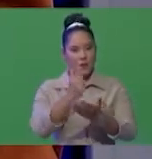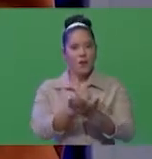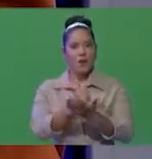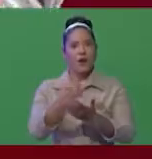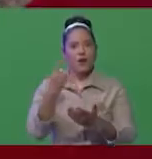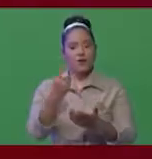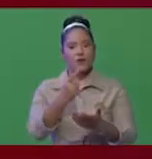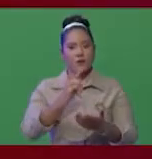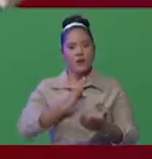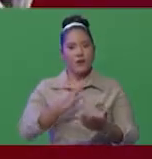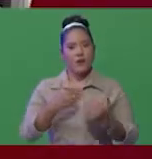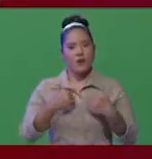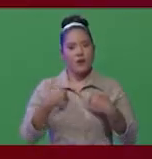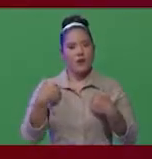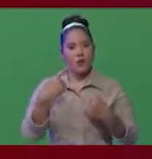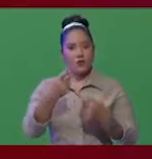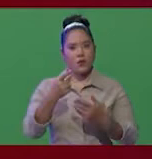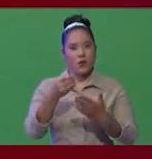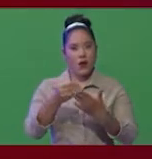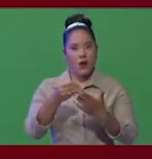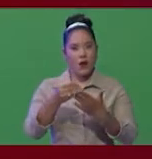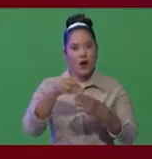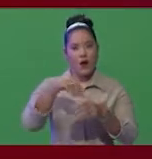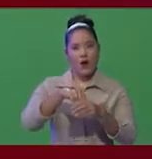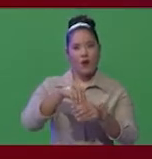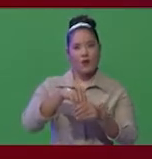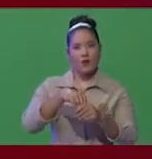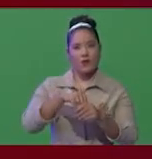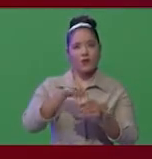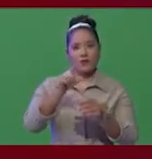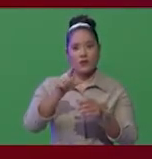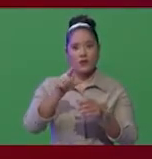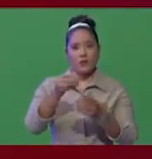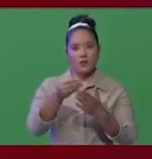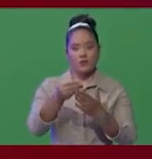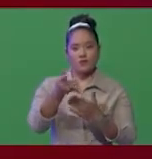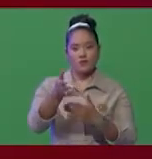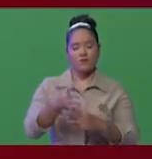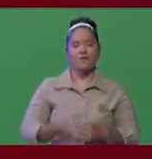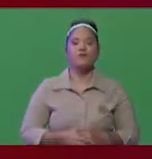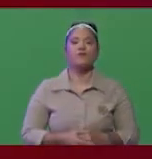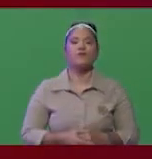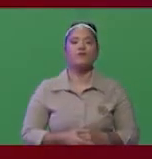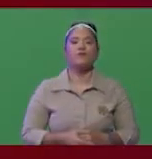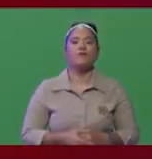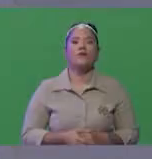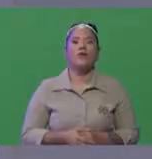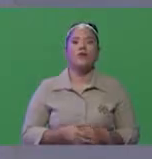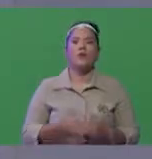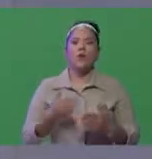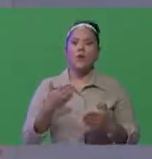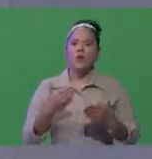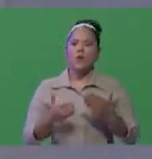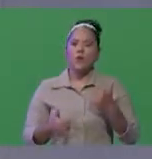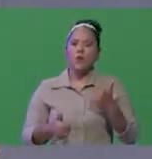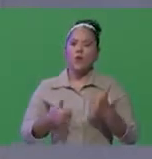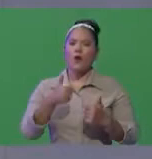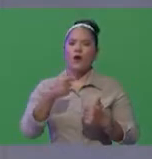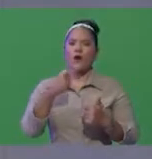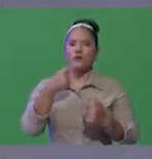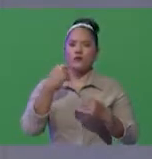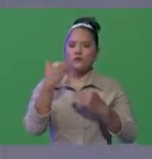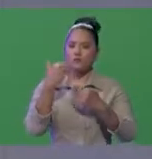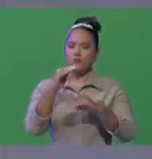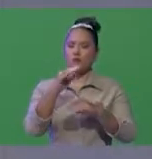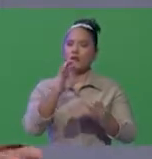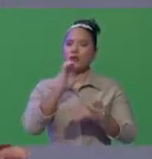siempre y cuando cuenten con sus recursos de ahorro en su cooperativa. Ok, ¿cuáles son las restricciones entonces? ¿Hay restricciones de edad?